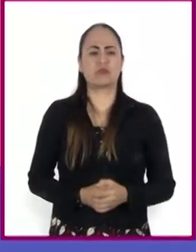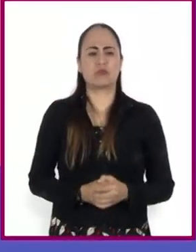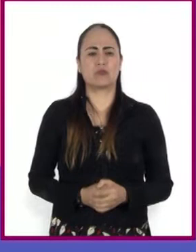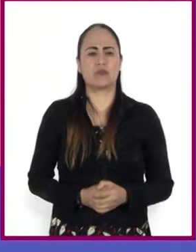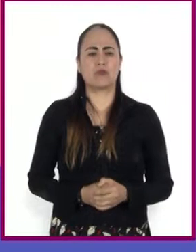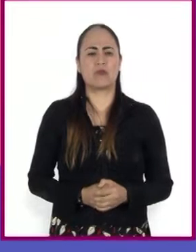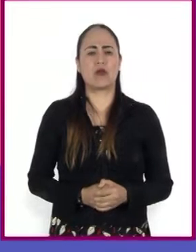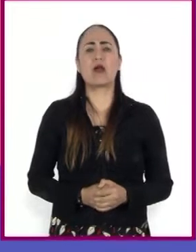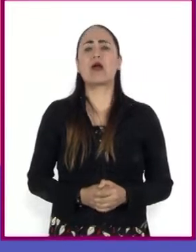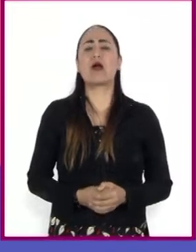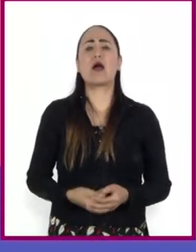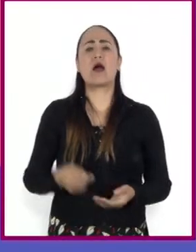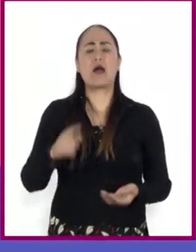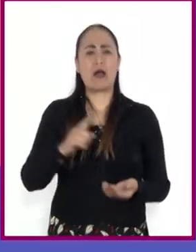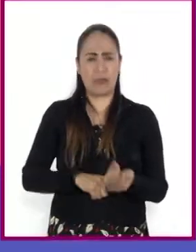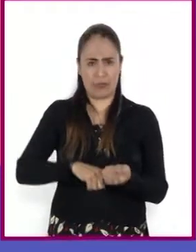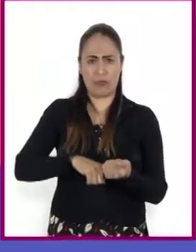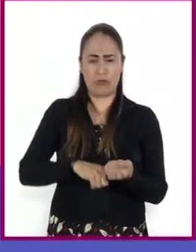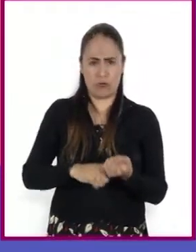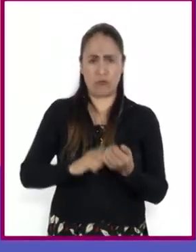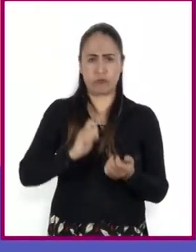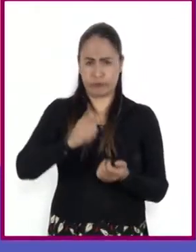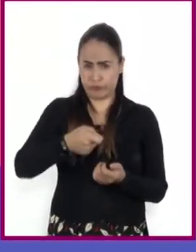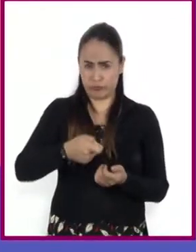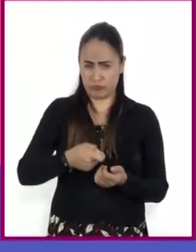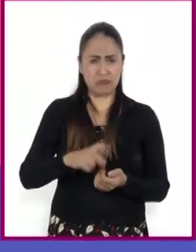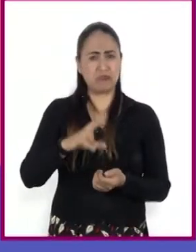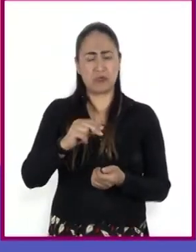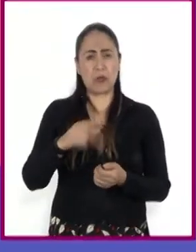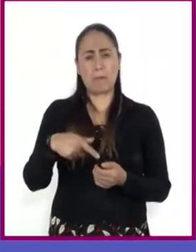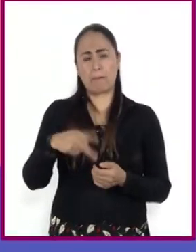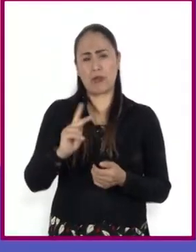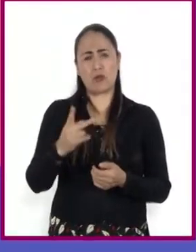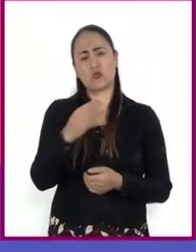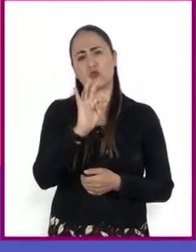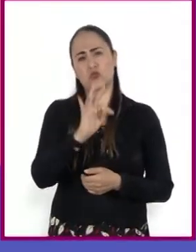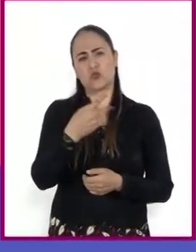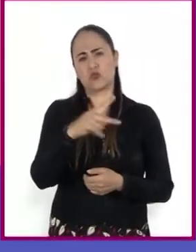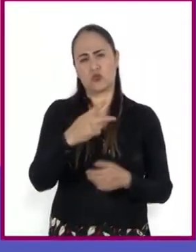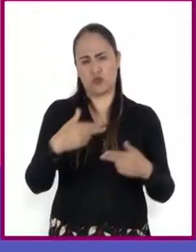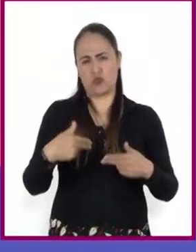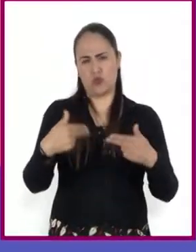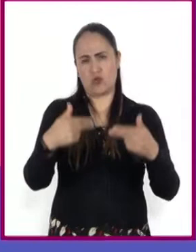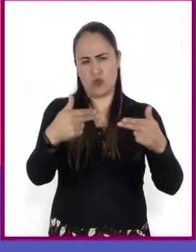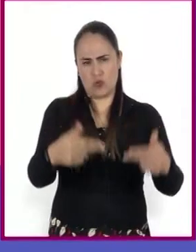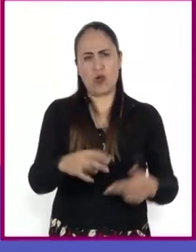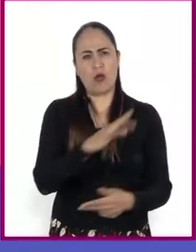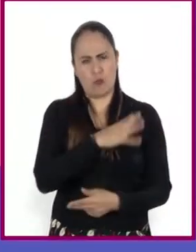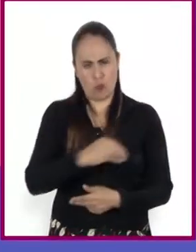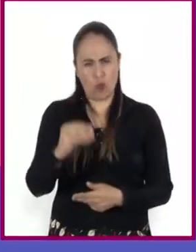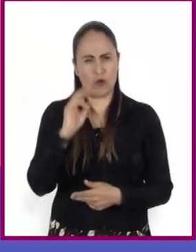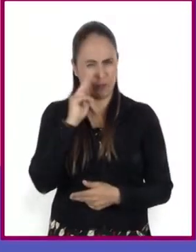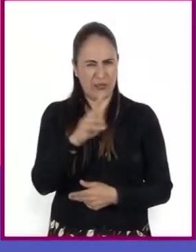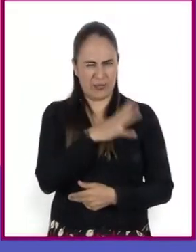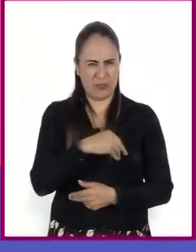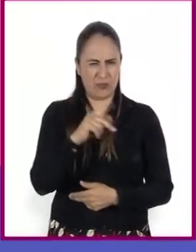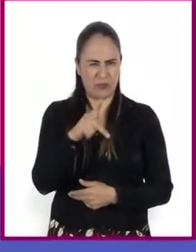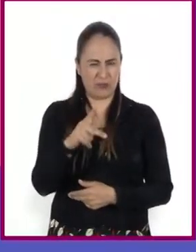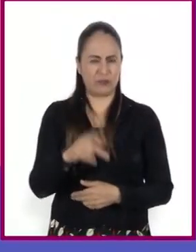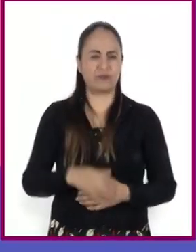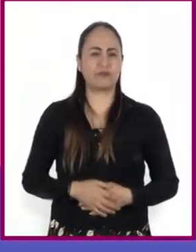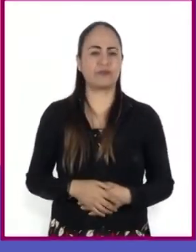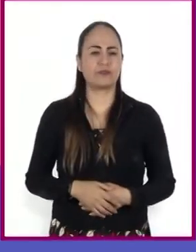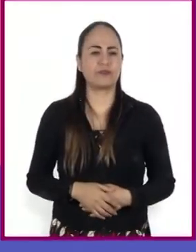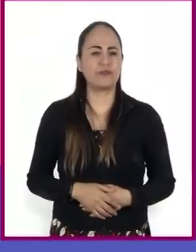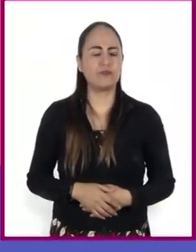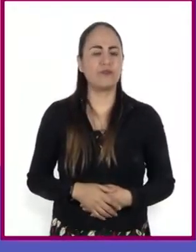fenotipo del individuo que lo posee, pero que puede aparecer en su descendencia. Y dos, adjetivo, economía, que tiende